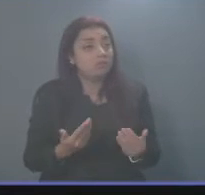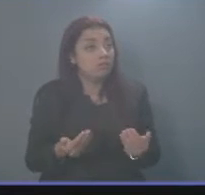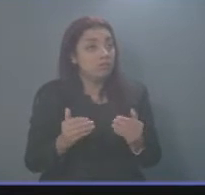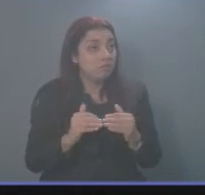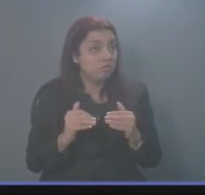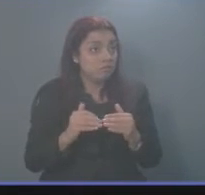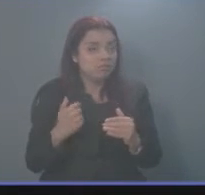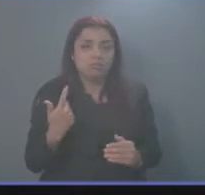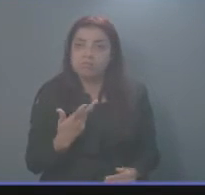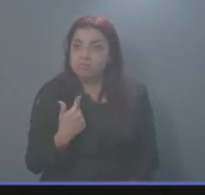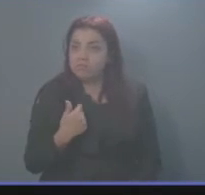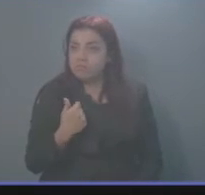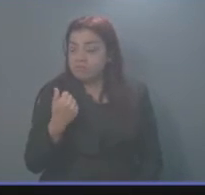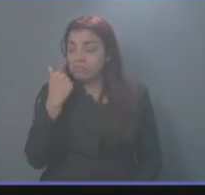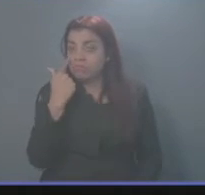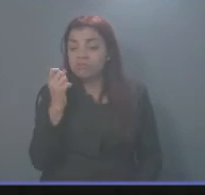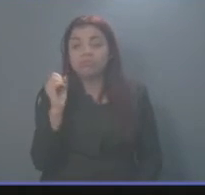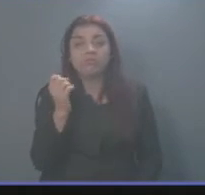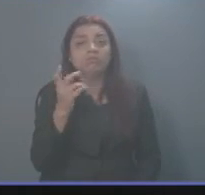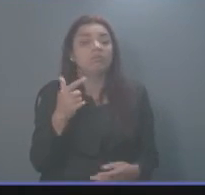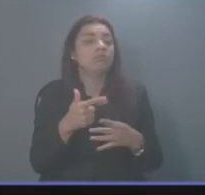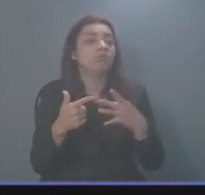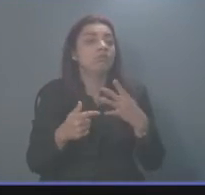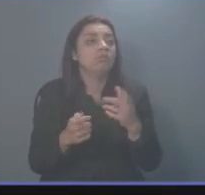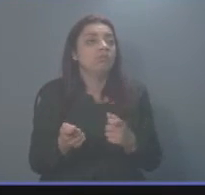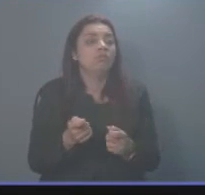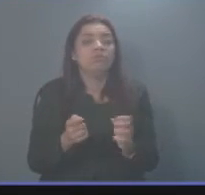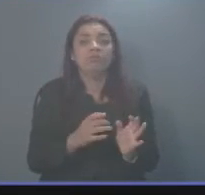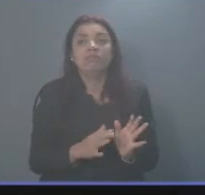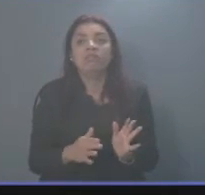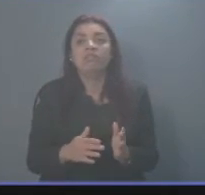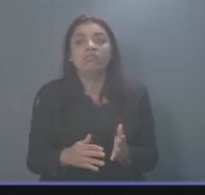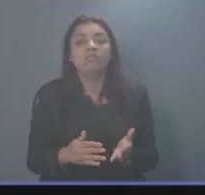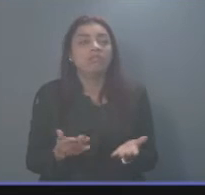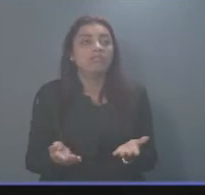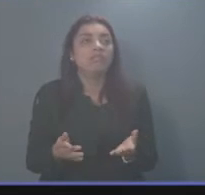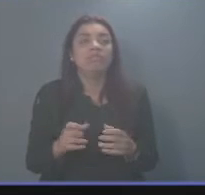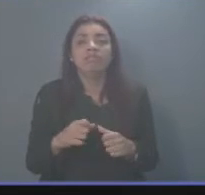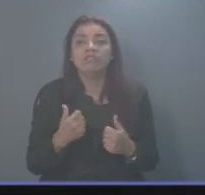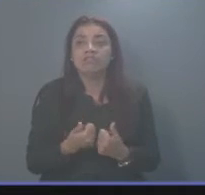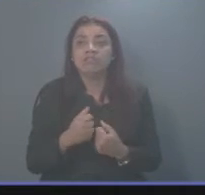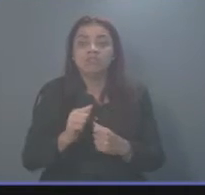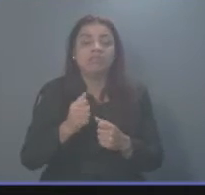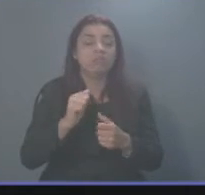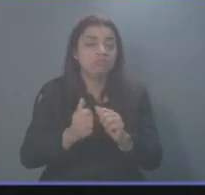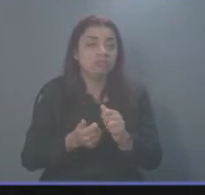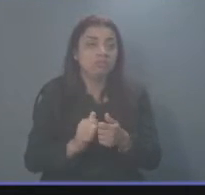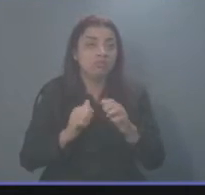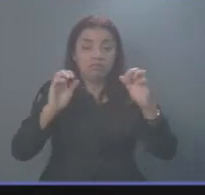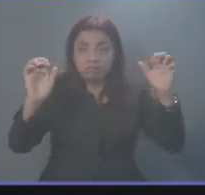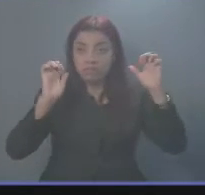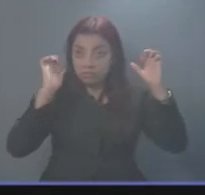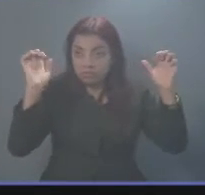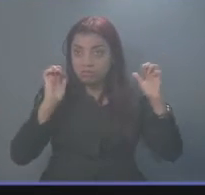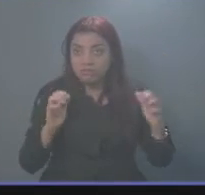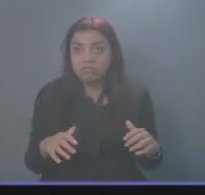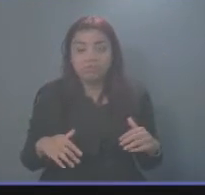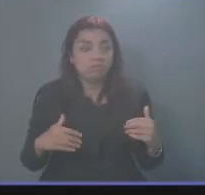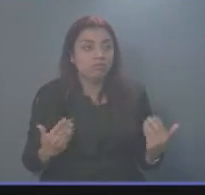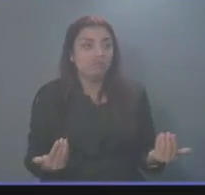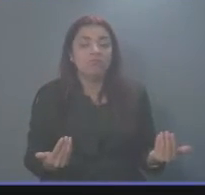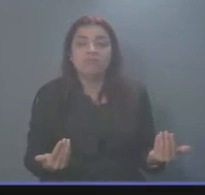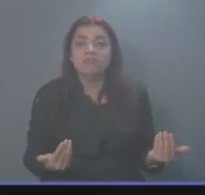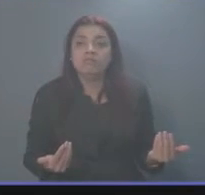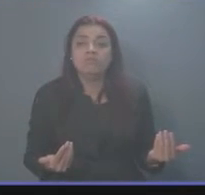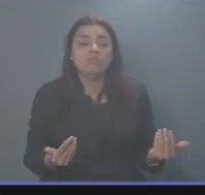Además, hemos buscado con esta nueva ley mejorar la gobernanza y transparencia en federaciones y asociaciones deportivas nacionales. Ahora tendrán limitación